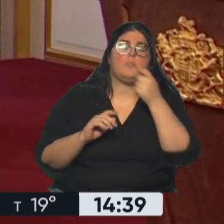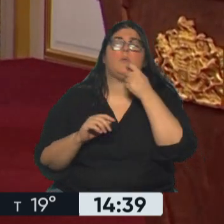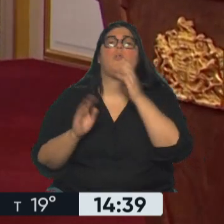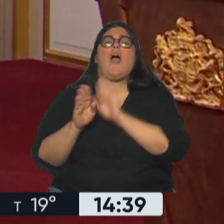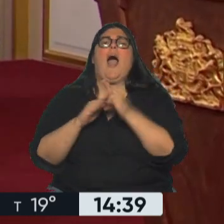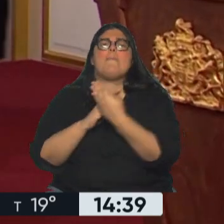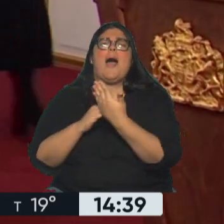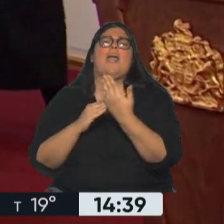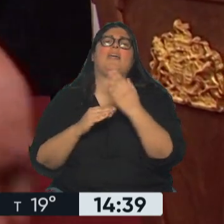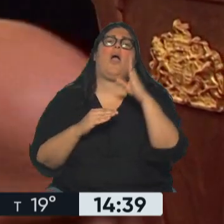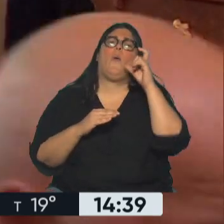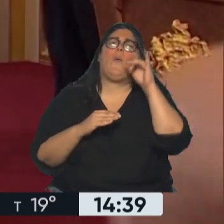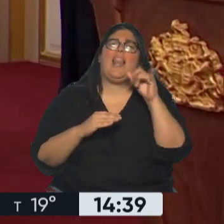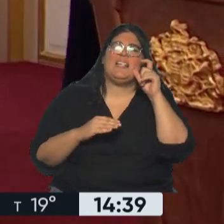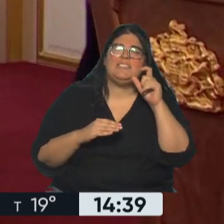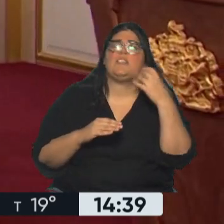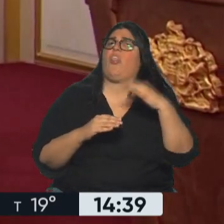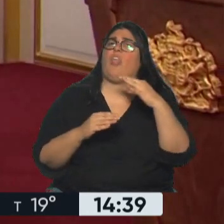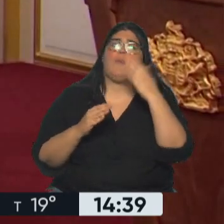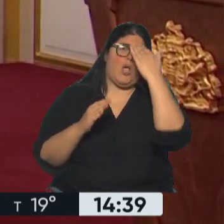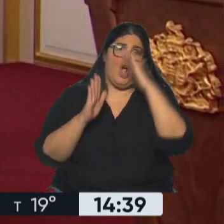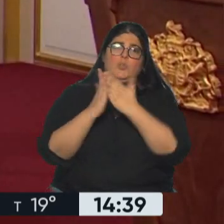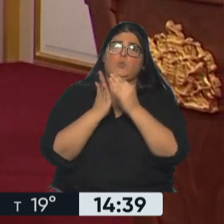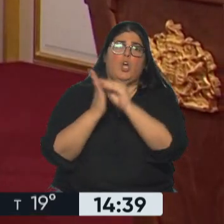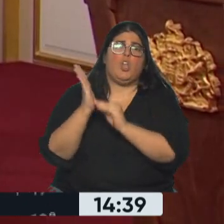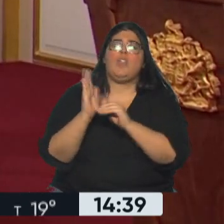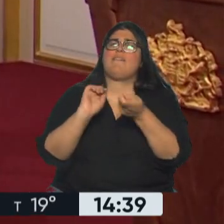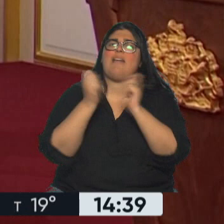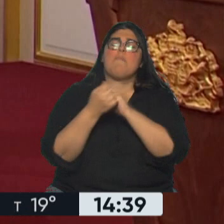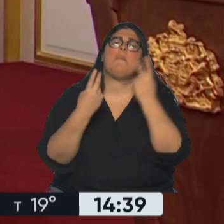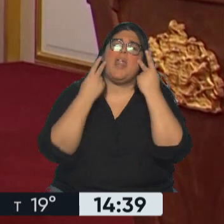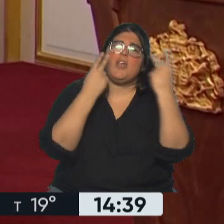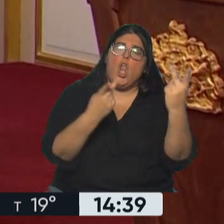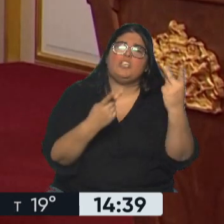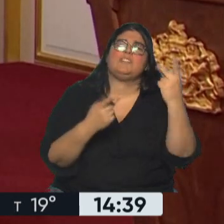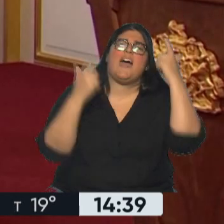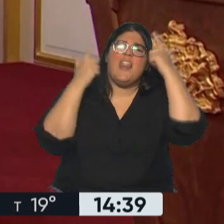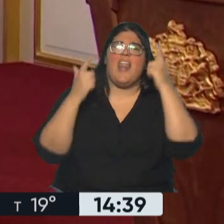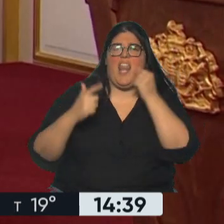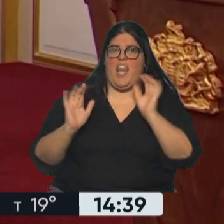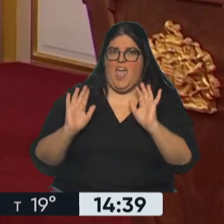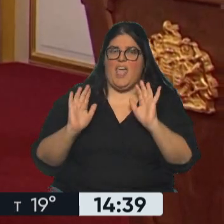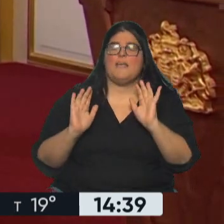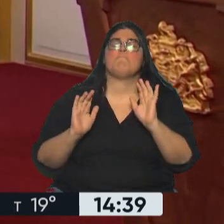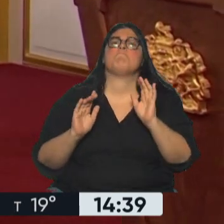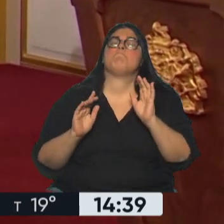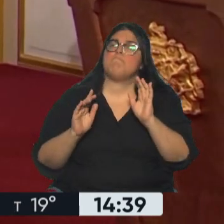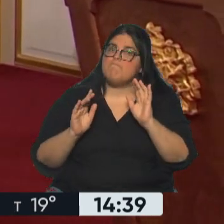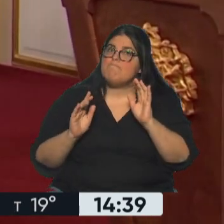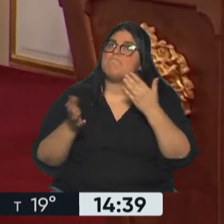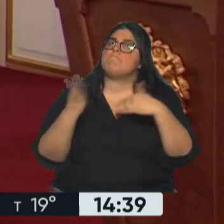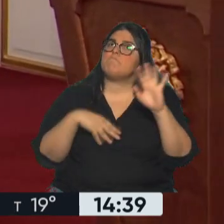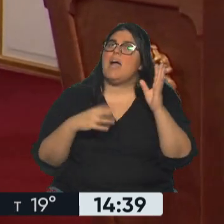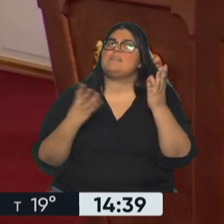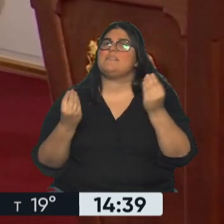Jamaica o Belice, tienen que modificar la Constitución ahora para reconocer al rey. ¿Cuál es el gran temor que sucede o que puede llegar a